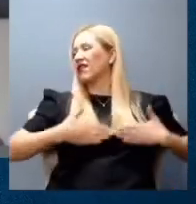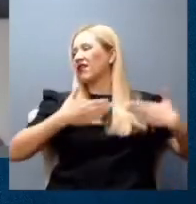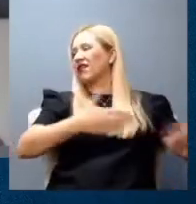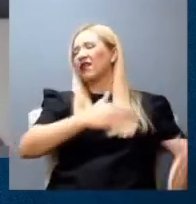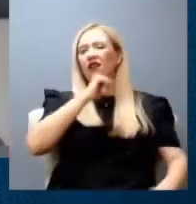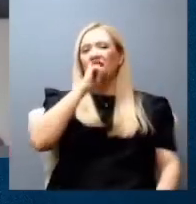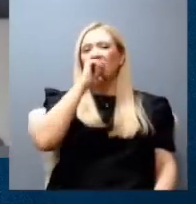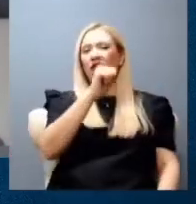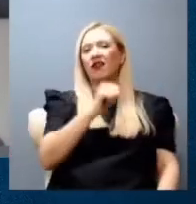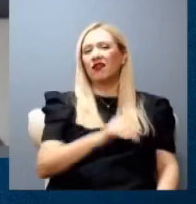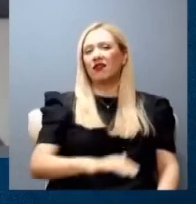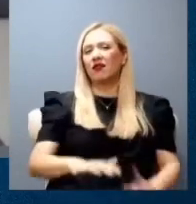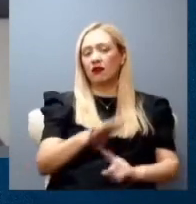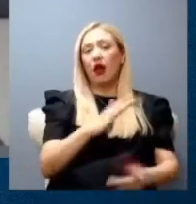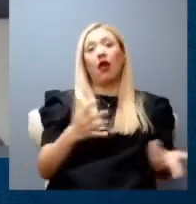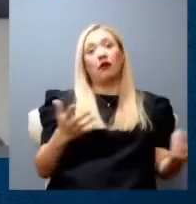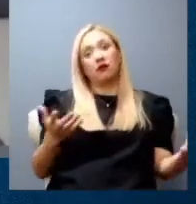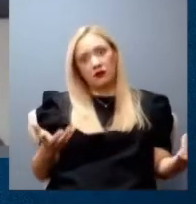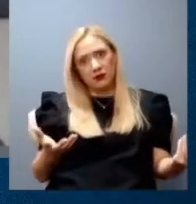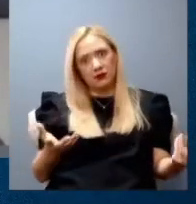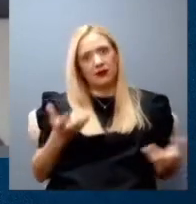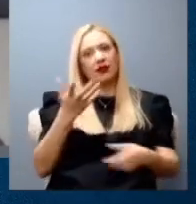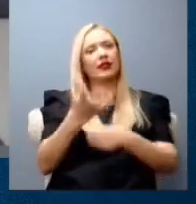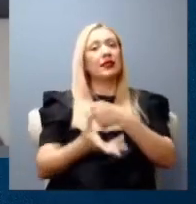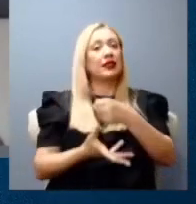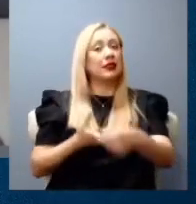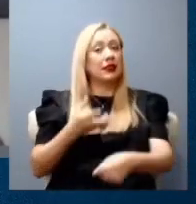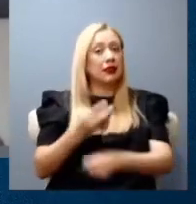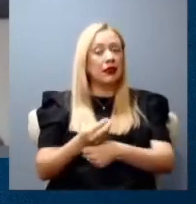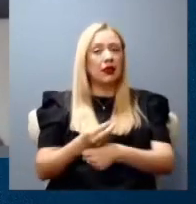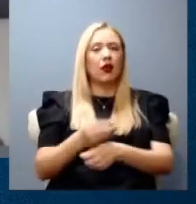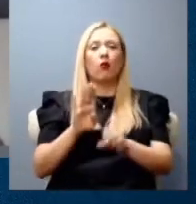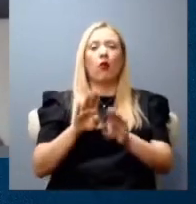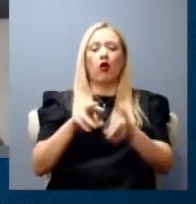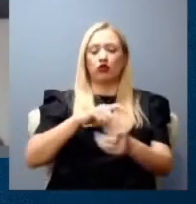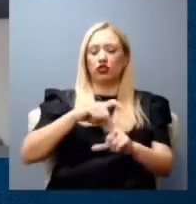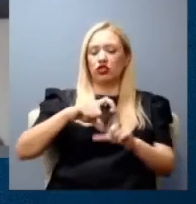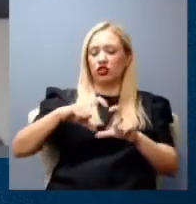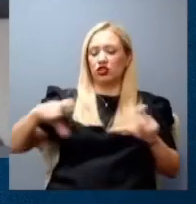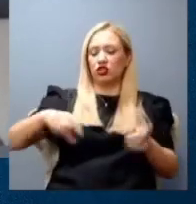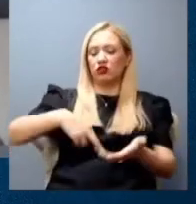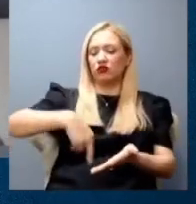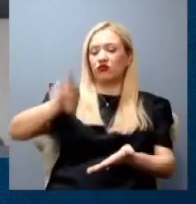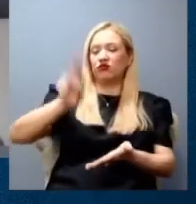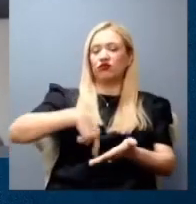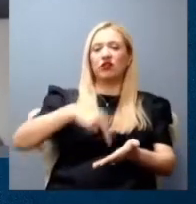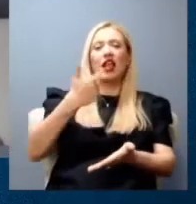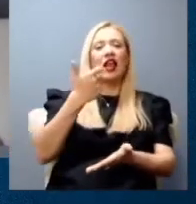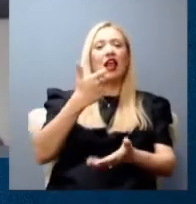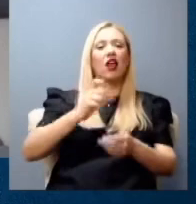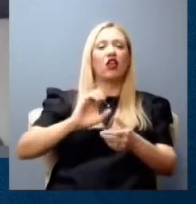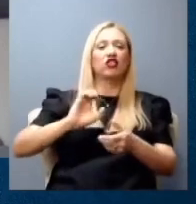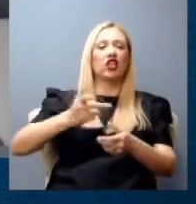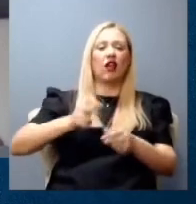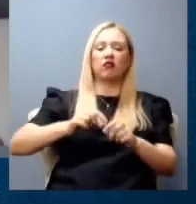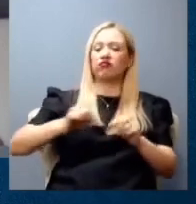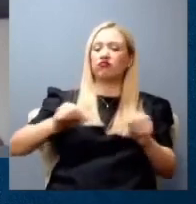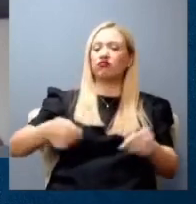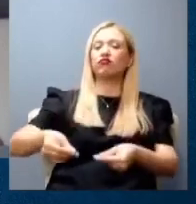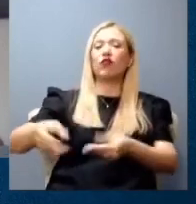la sociedad. Entonces, la reparación no solamente es entregar un cheque a las víctimas, sino es